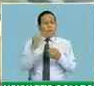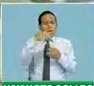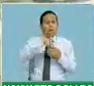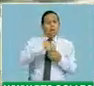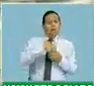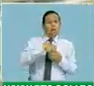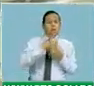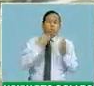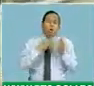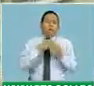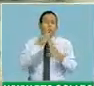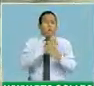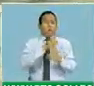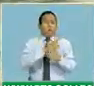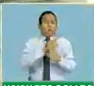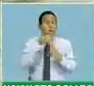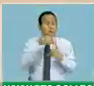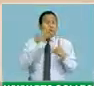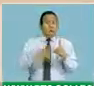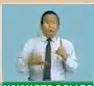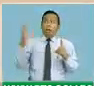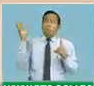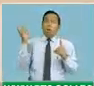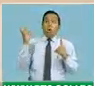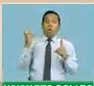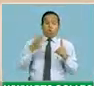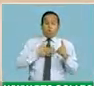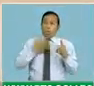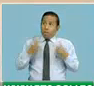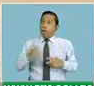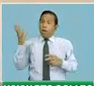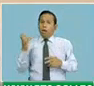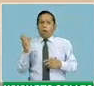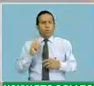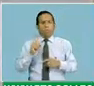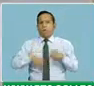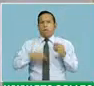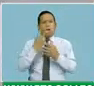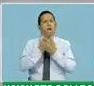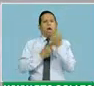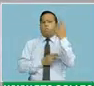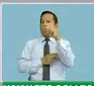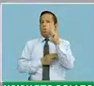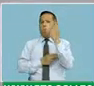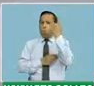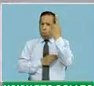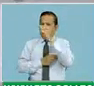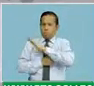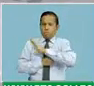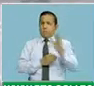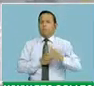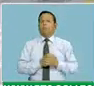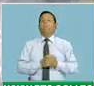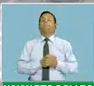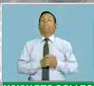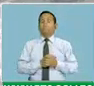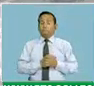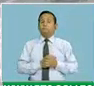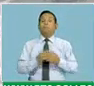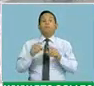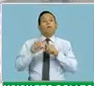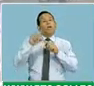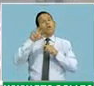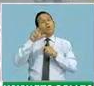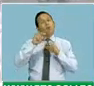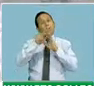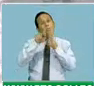reciba alguno de estos beneficios. Los mecanismos y criterios de selección se realizarán en acuerdo con el Programa Mundial de Alimentos,